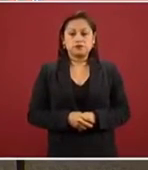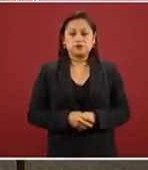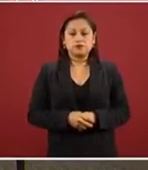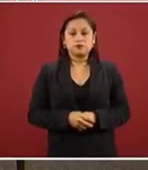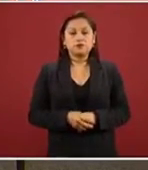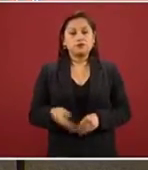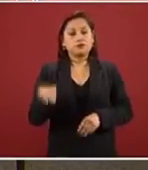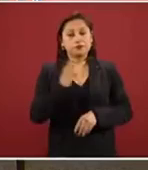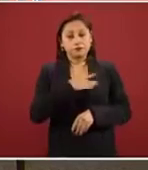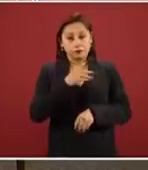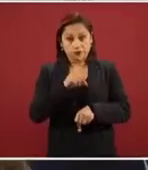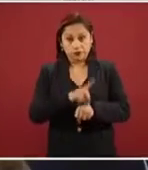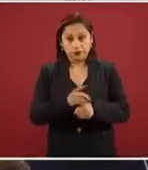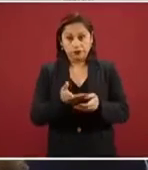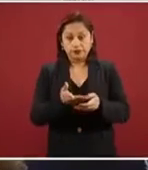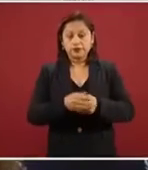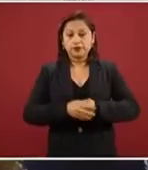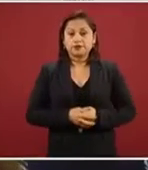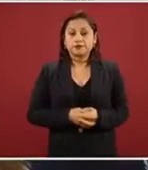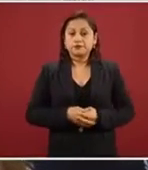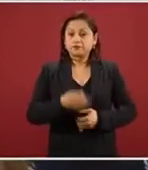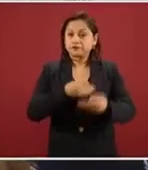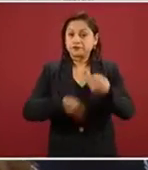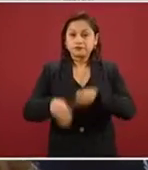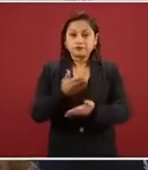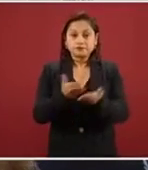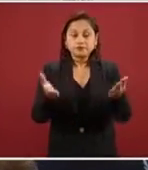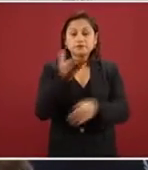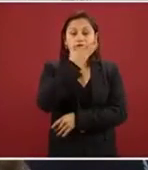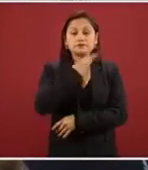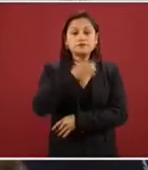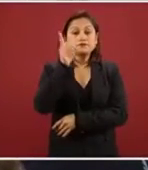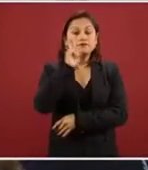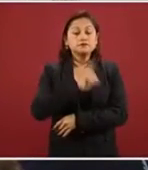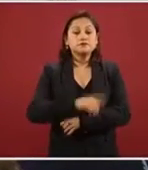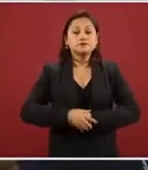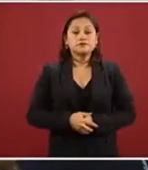Muy buenos días a todas y a todos ustedes.